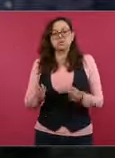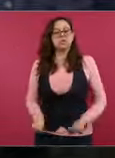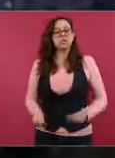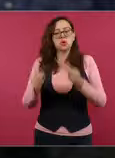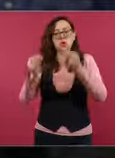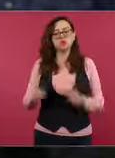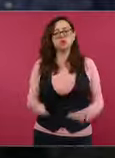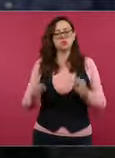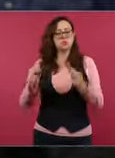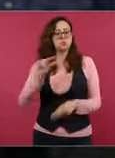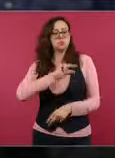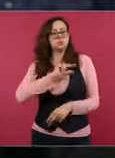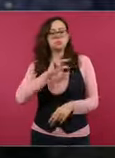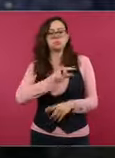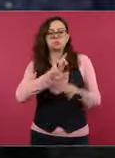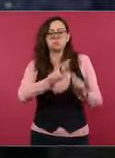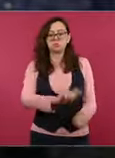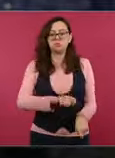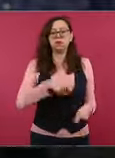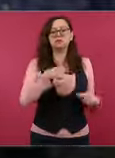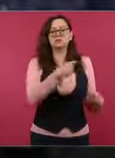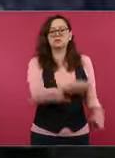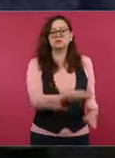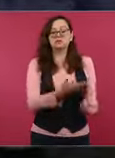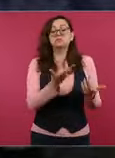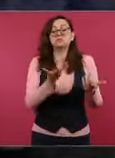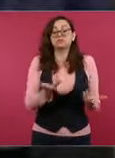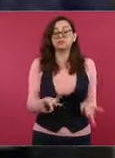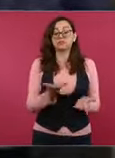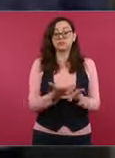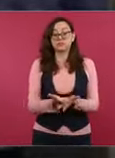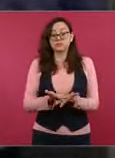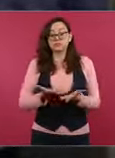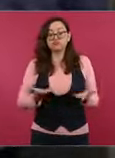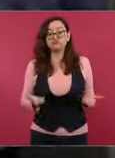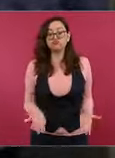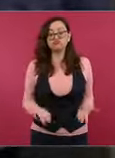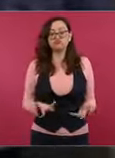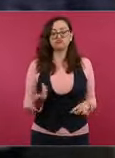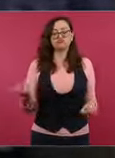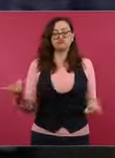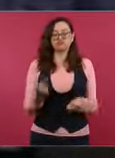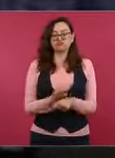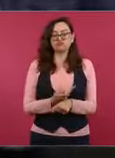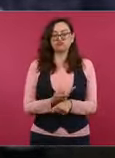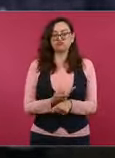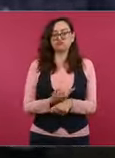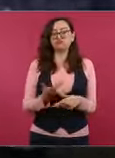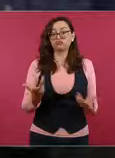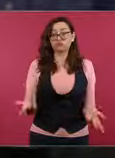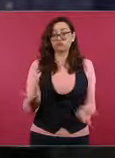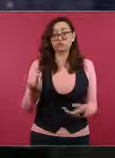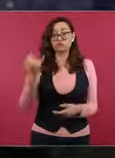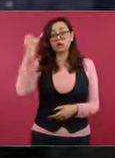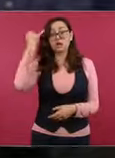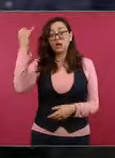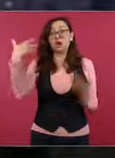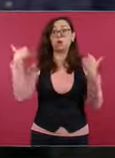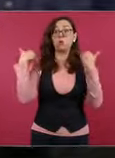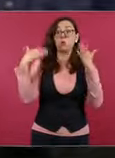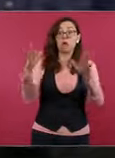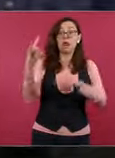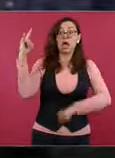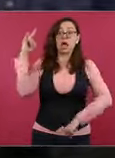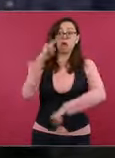varios estudios de que pues esto podía ocasionar pues mayor crisis hídrica en la zona. Ayer fue el